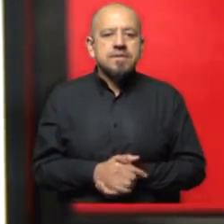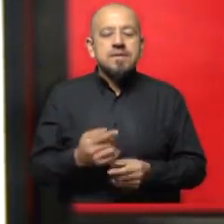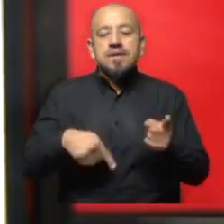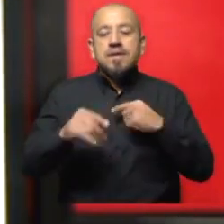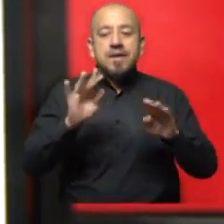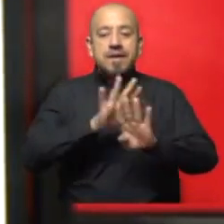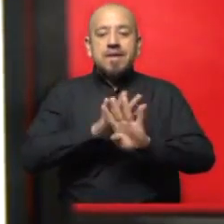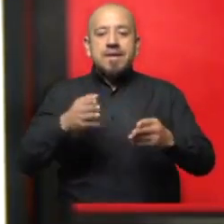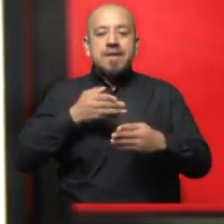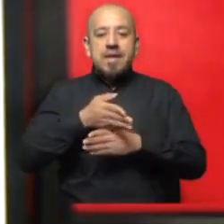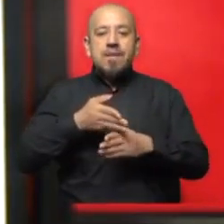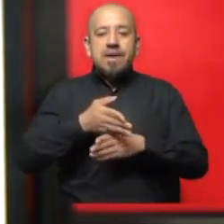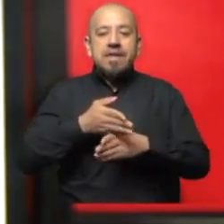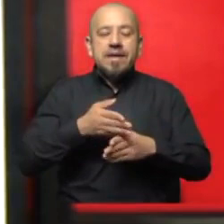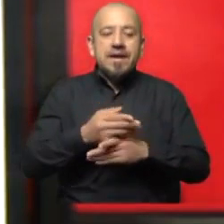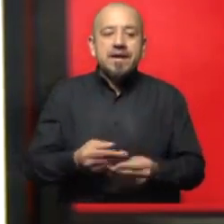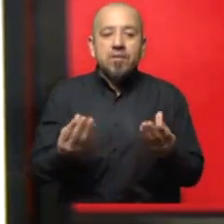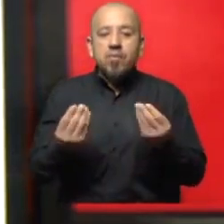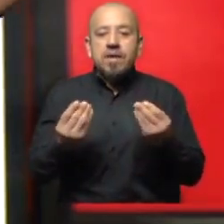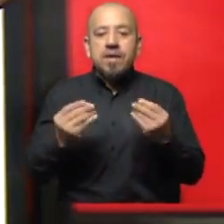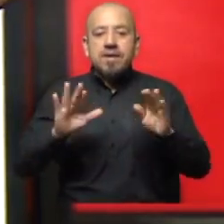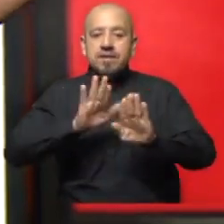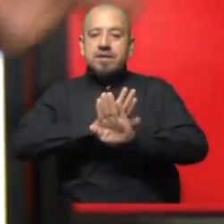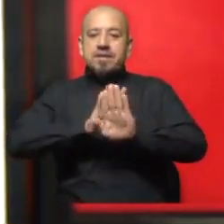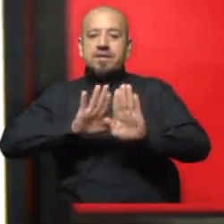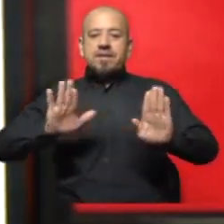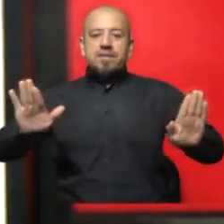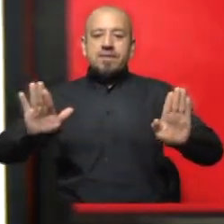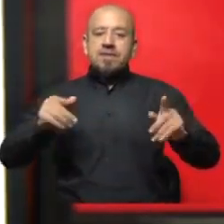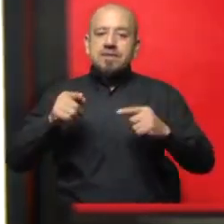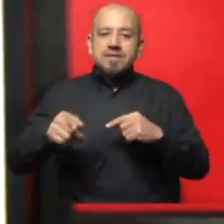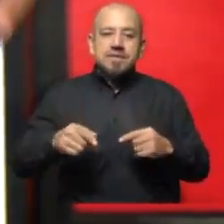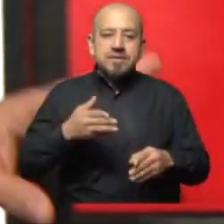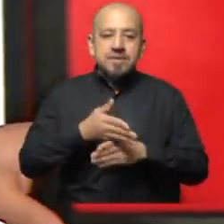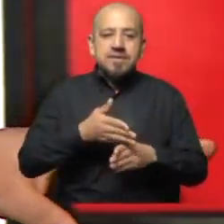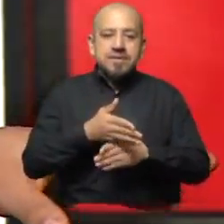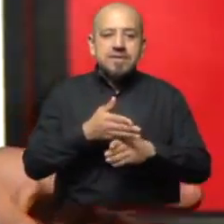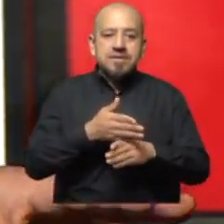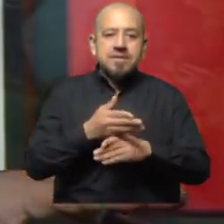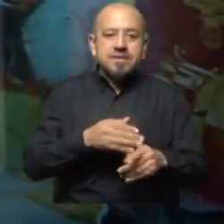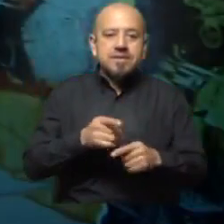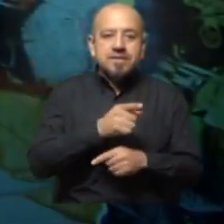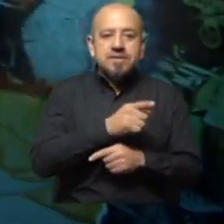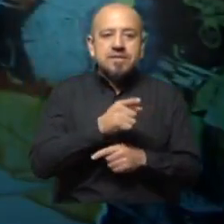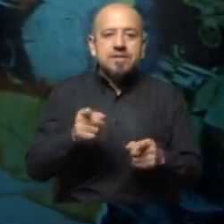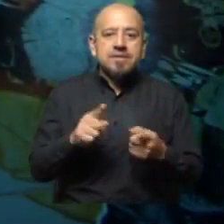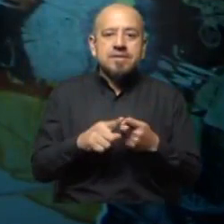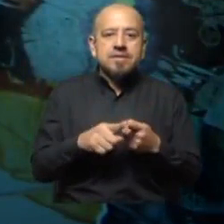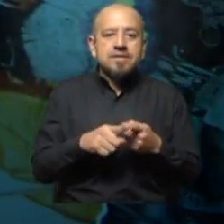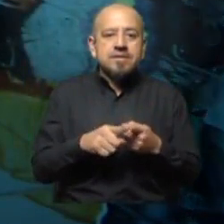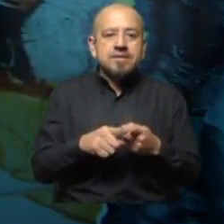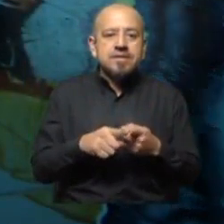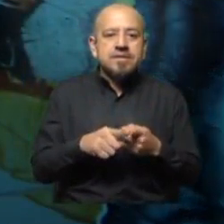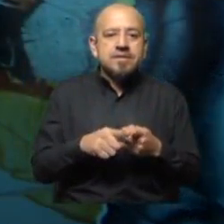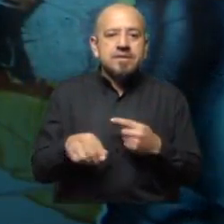había porque si la masa gris de acuerdo que recorría todo el perímetro nicas era